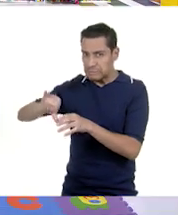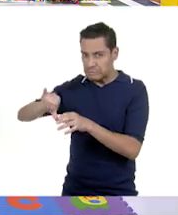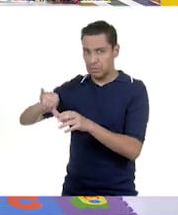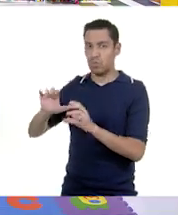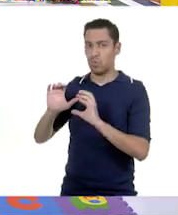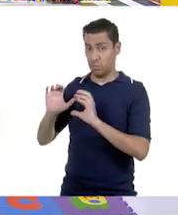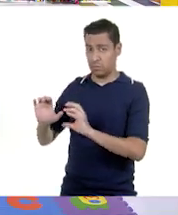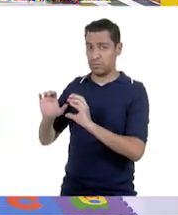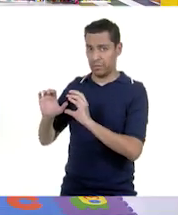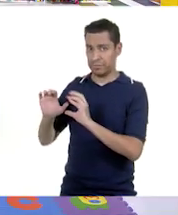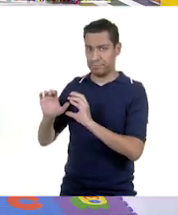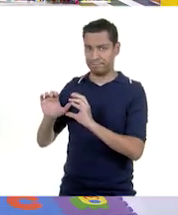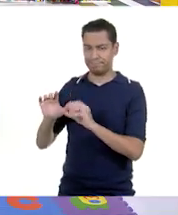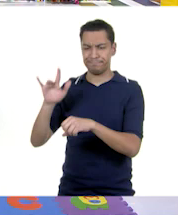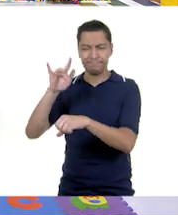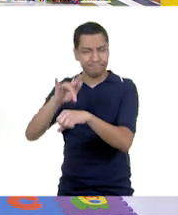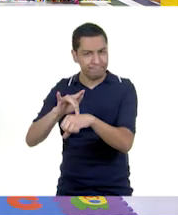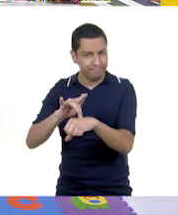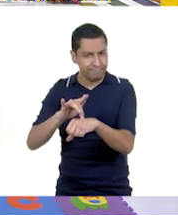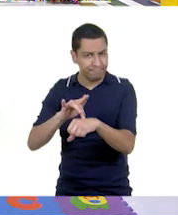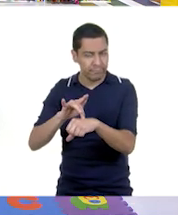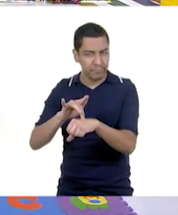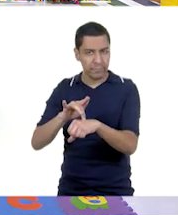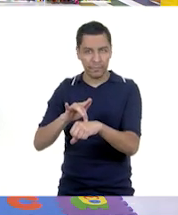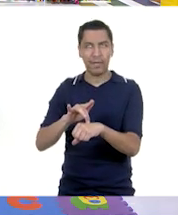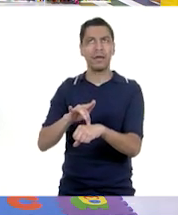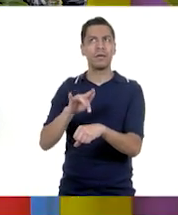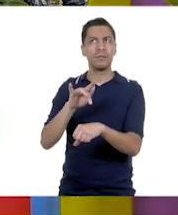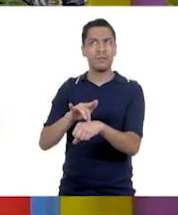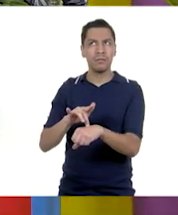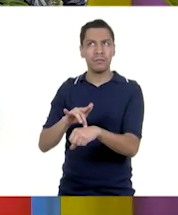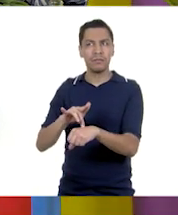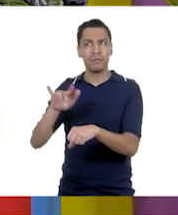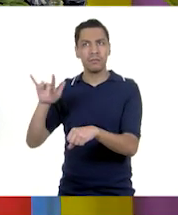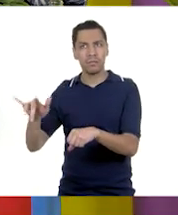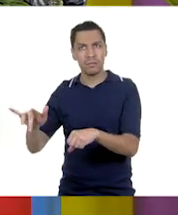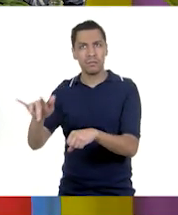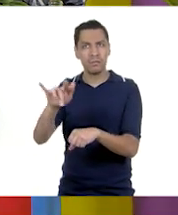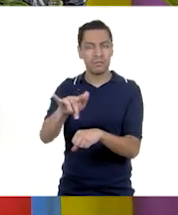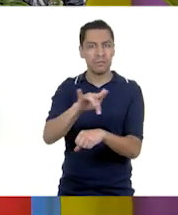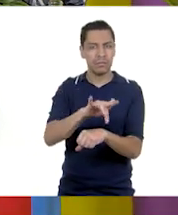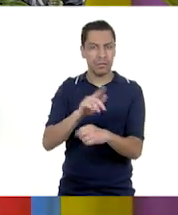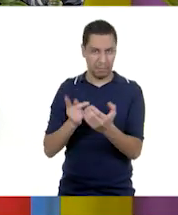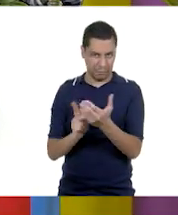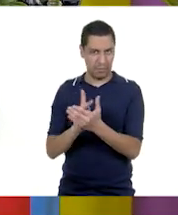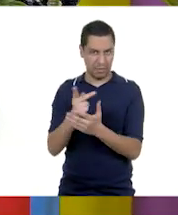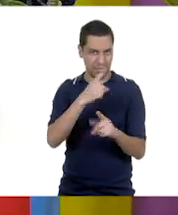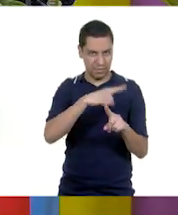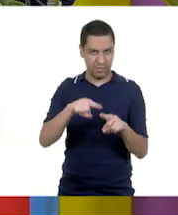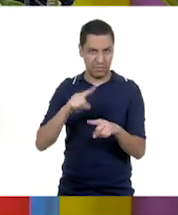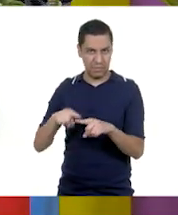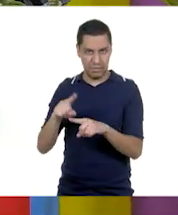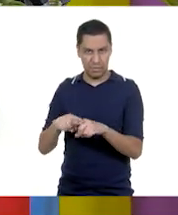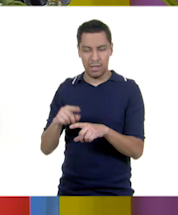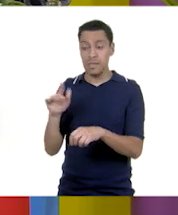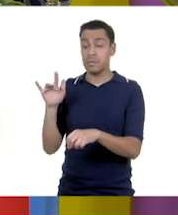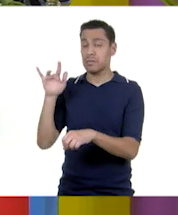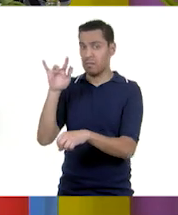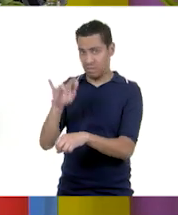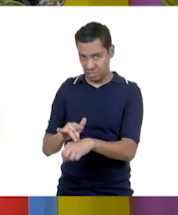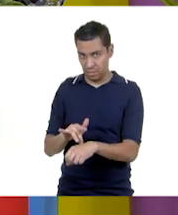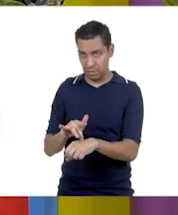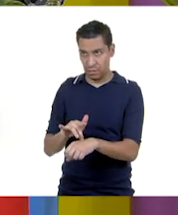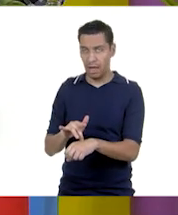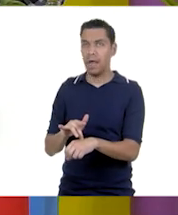hacer referencia al tacto para poder distinguir entre una y otra. Pero una cosa es tocar las plantas